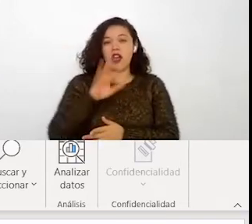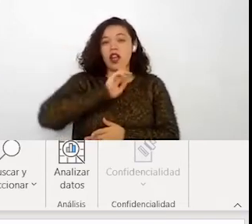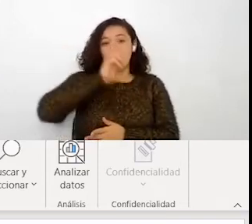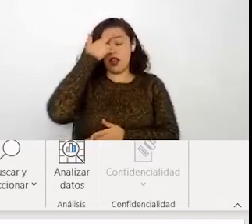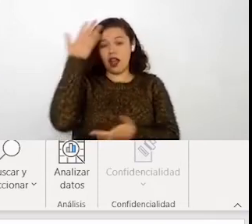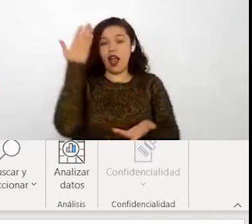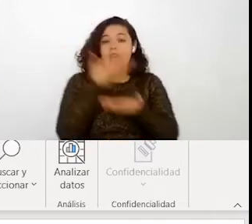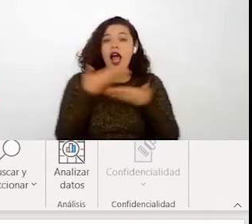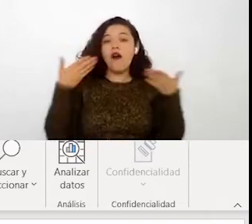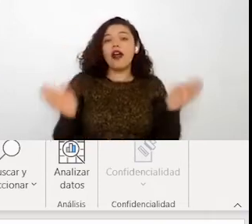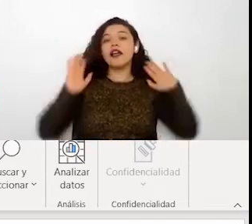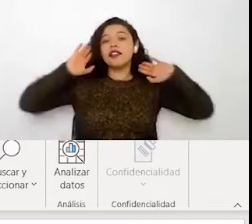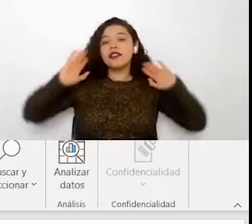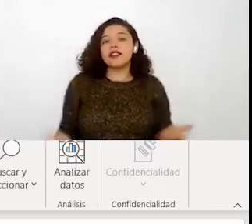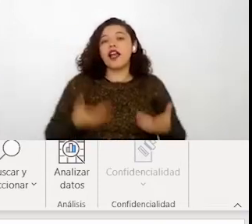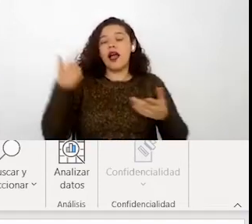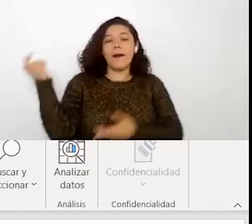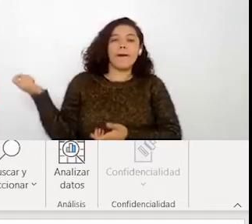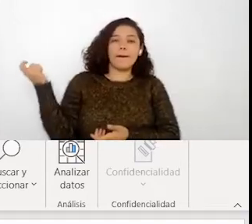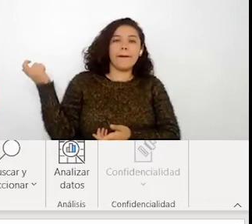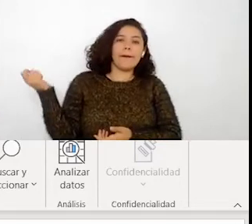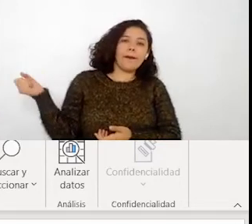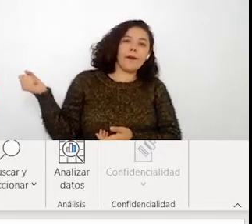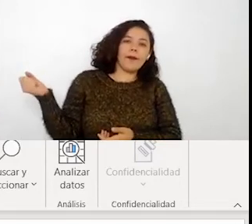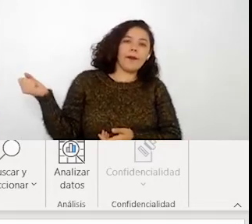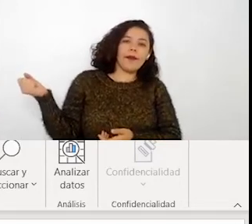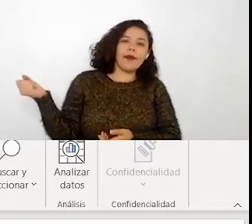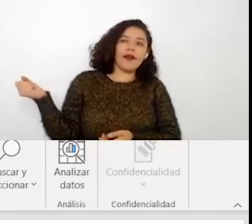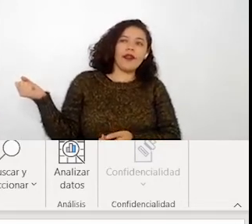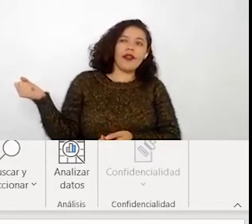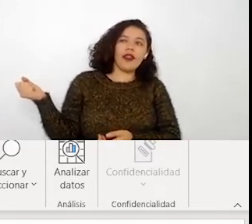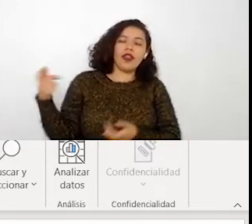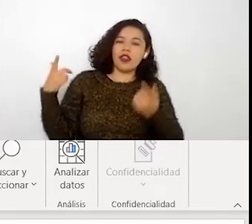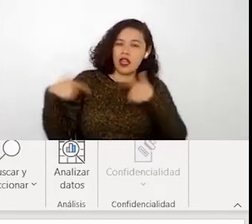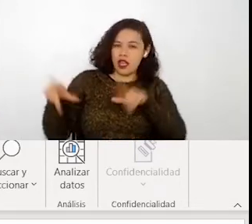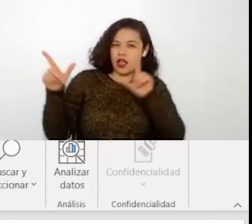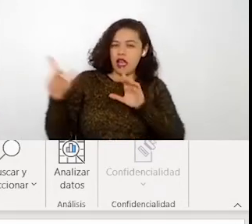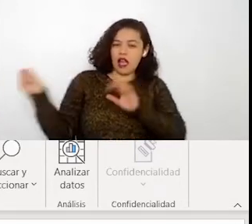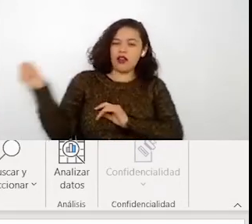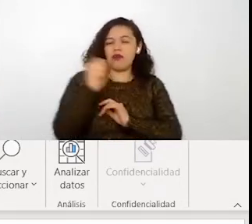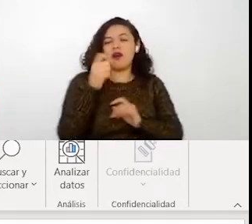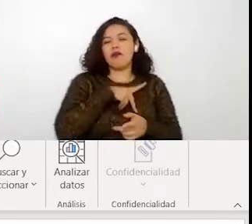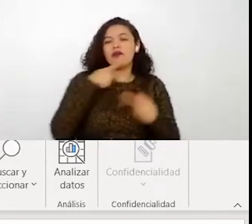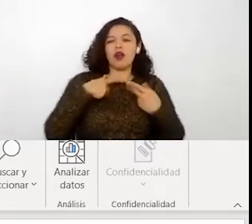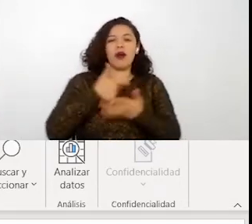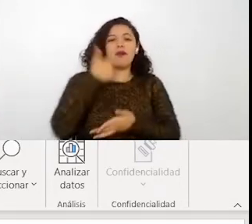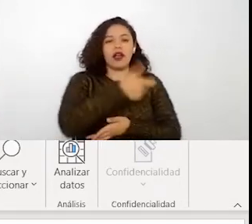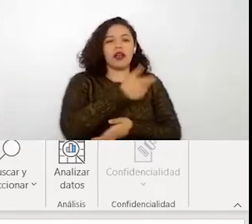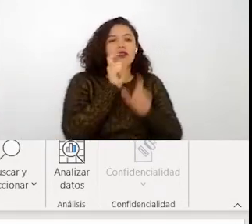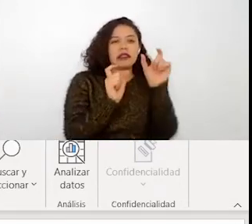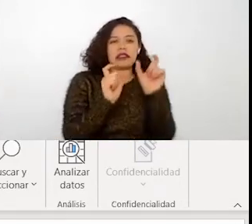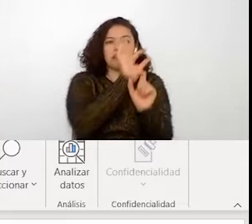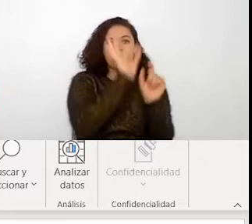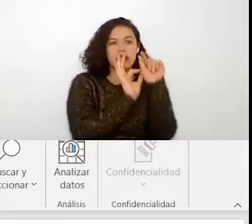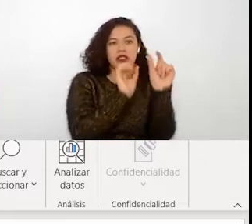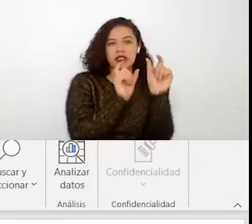ahora ya no hay asignación de sueldos en el en la plataforma como antes sino ahora este es